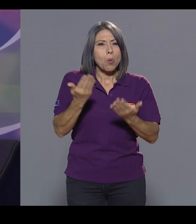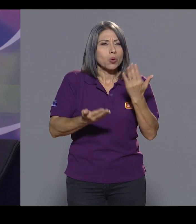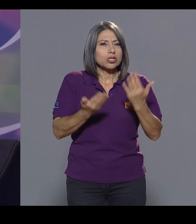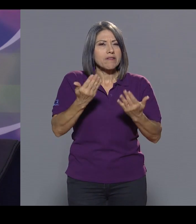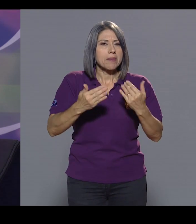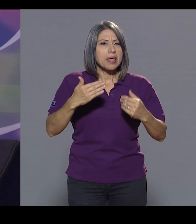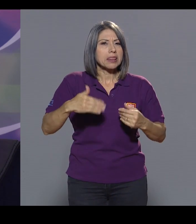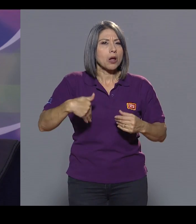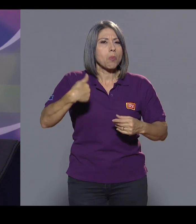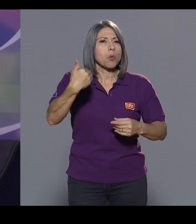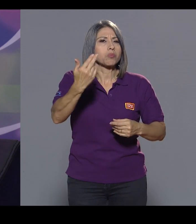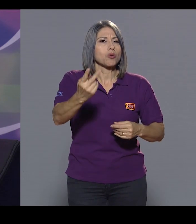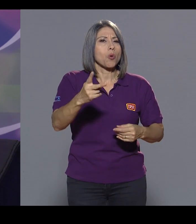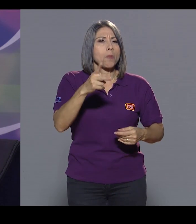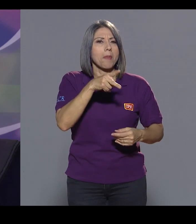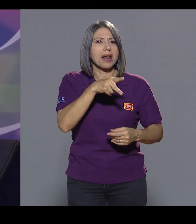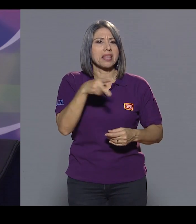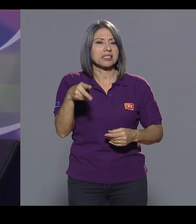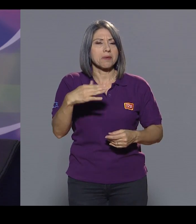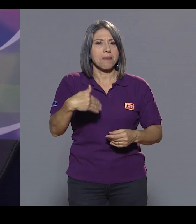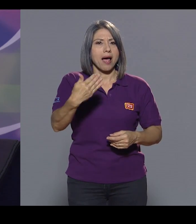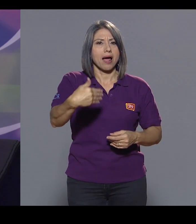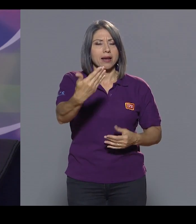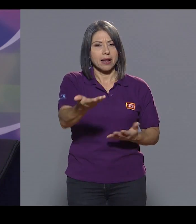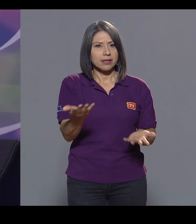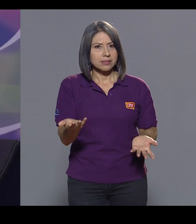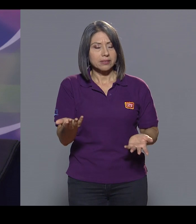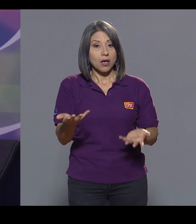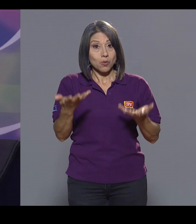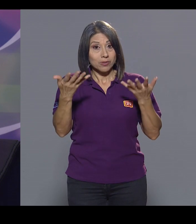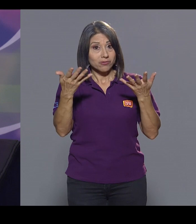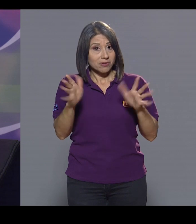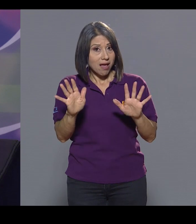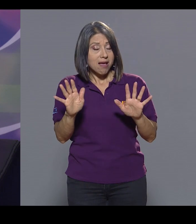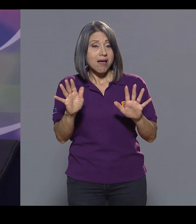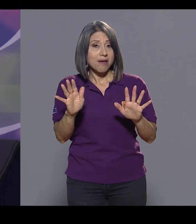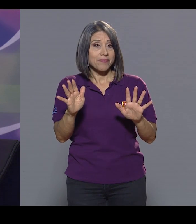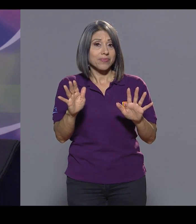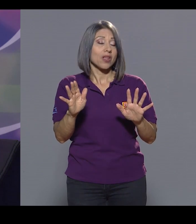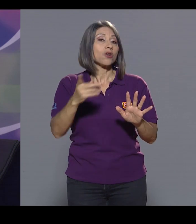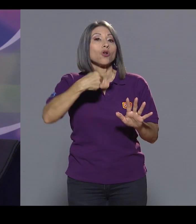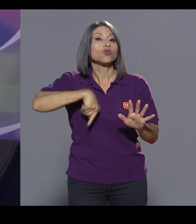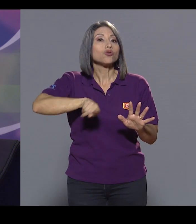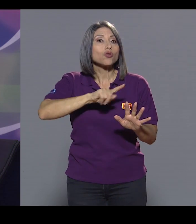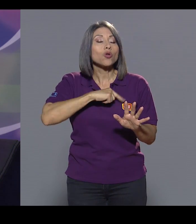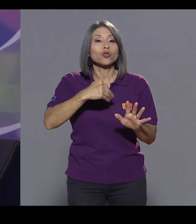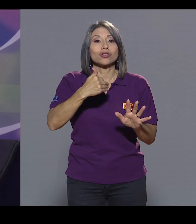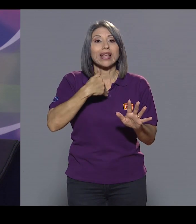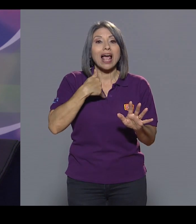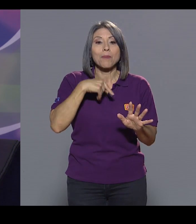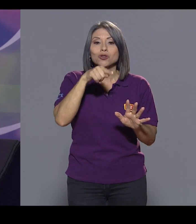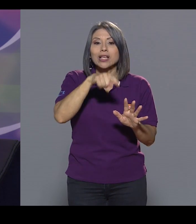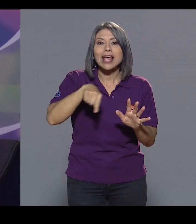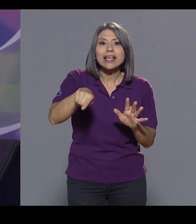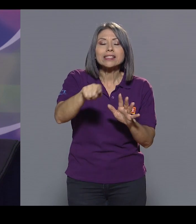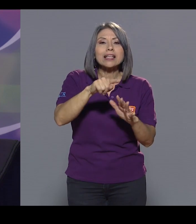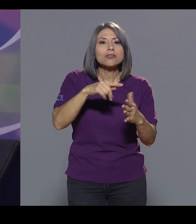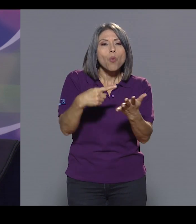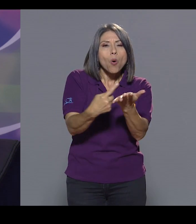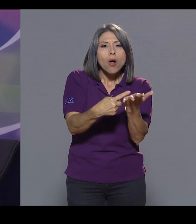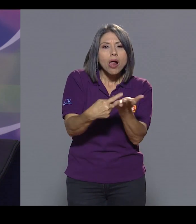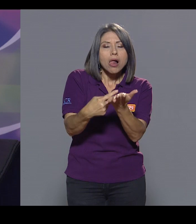posiblemente serán en un par de semanas, y una vez que tengamos estas